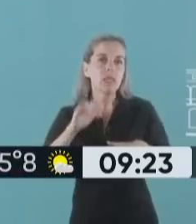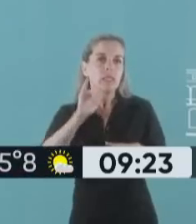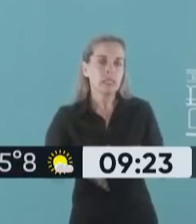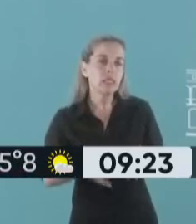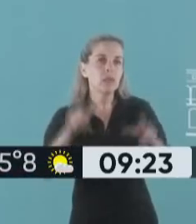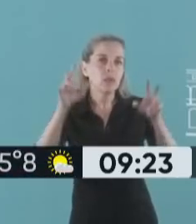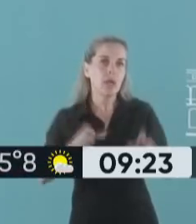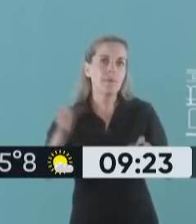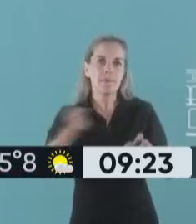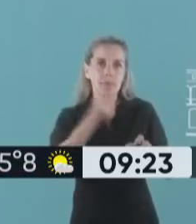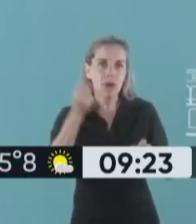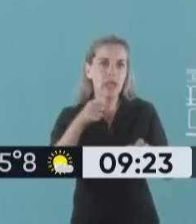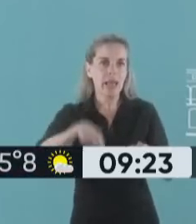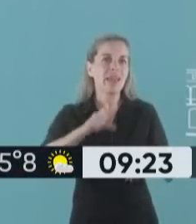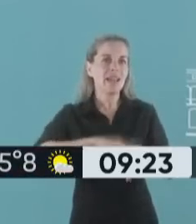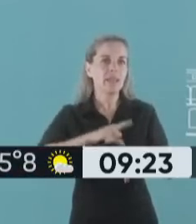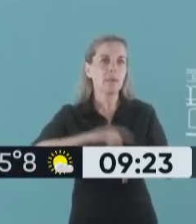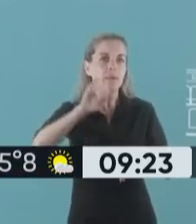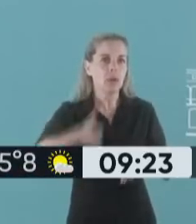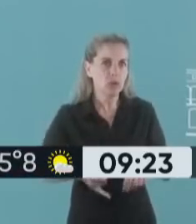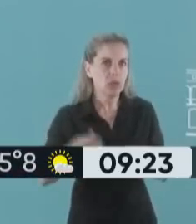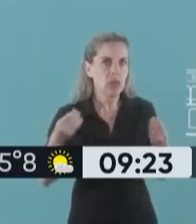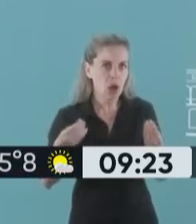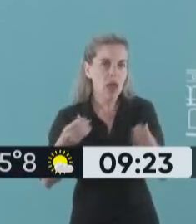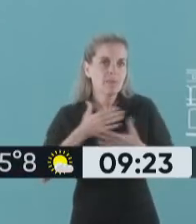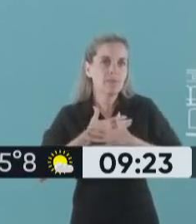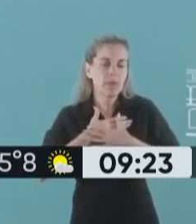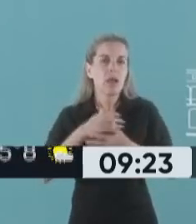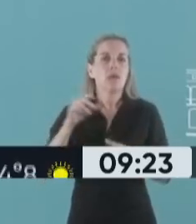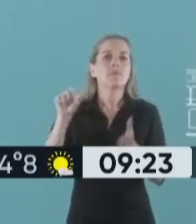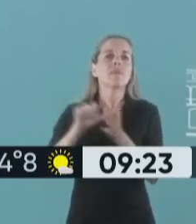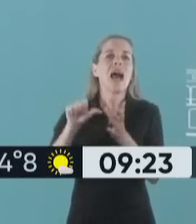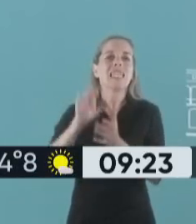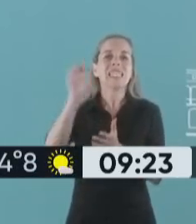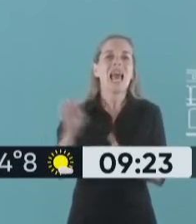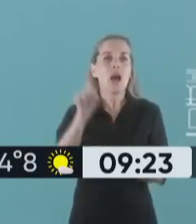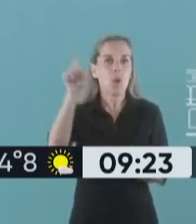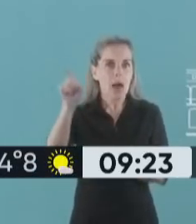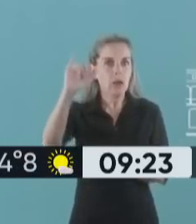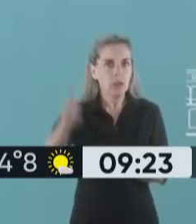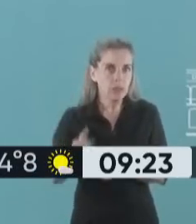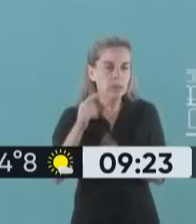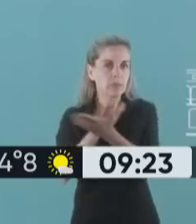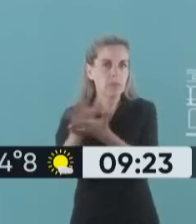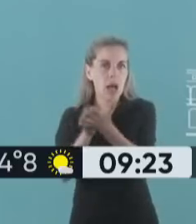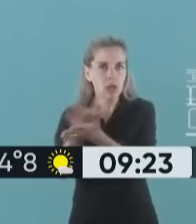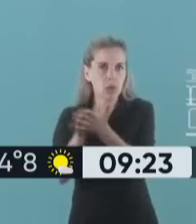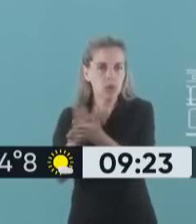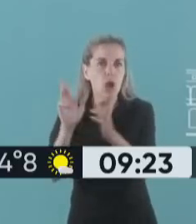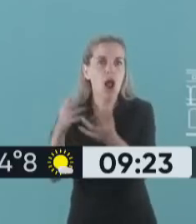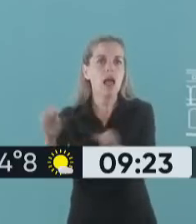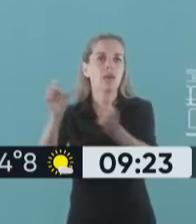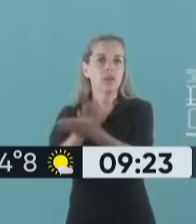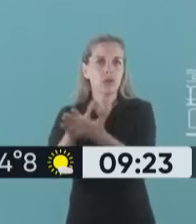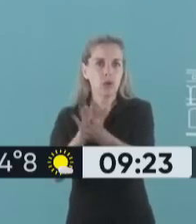un tema en discusión en este momento con la querida nación ecuatoriana, pase rápidamente y podamos encontrar una solución.